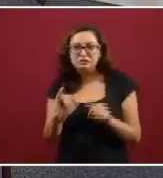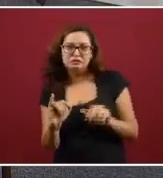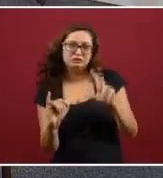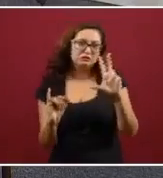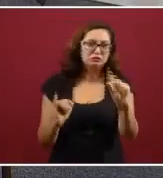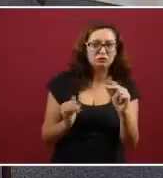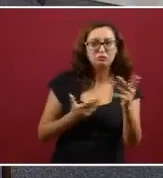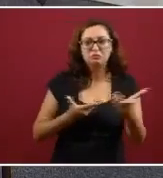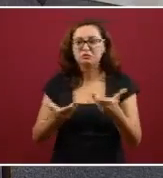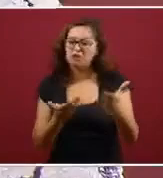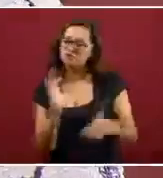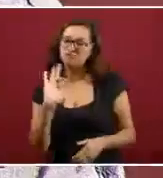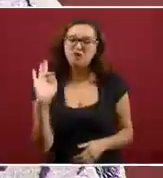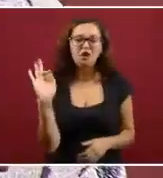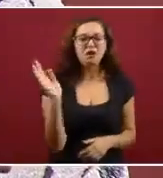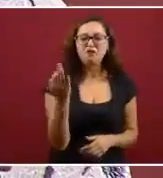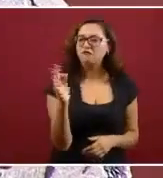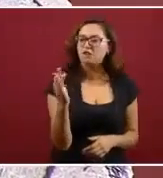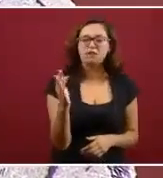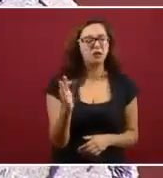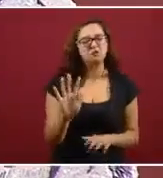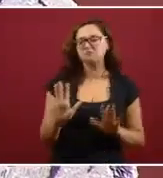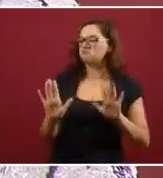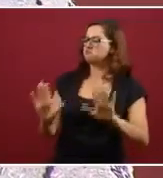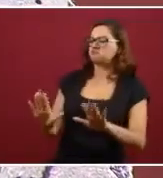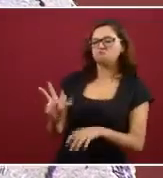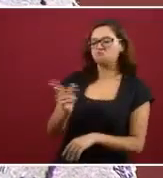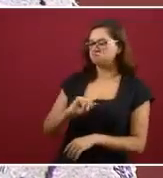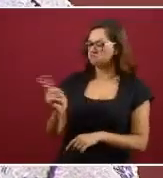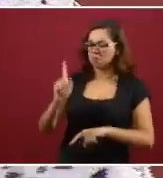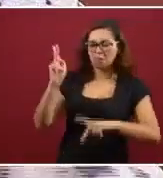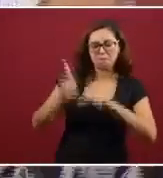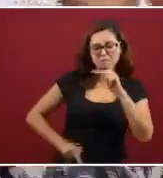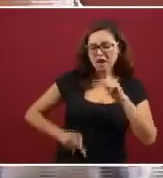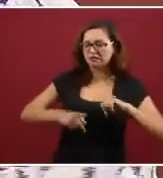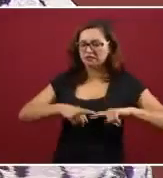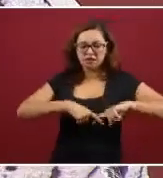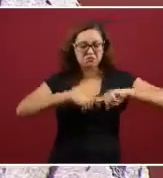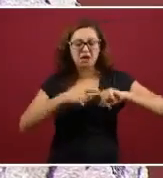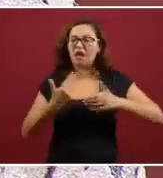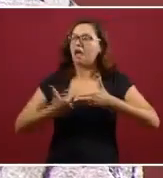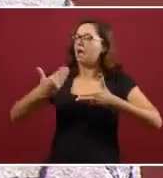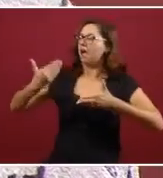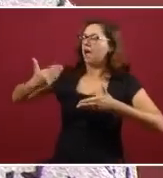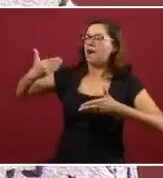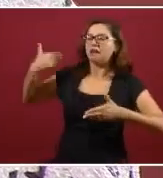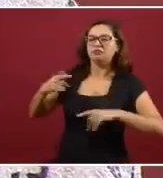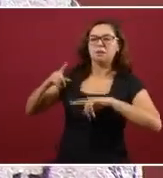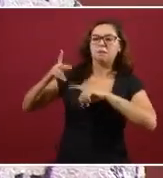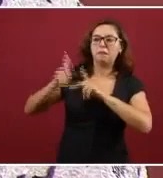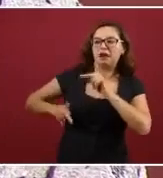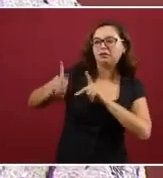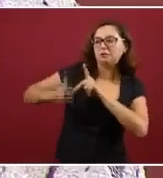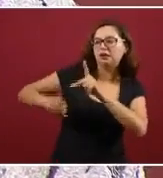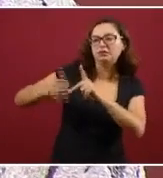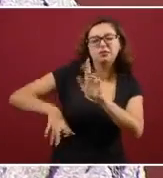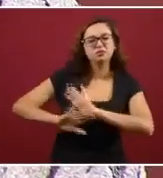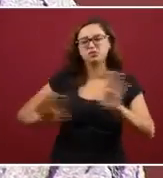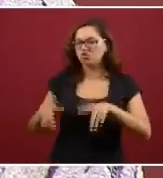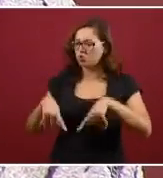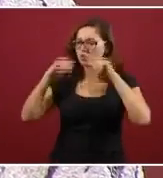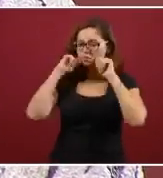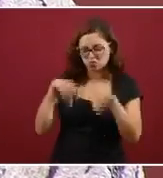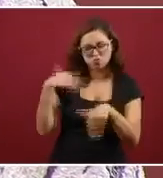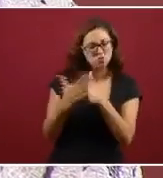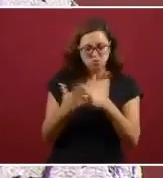de Comercio dice no, voy a continuar con la investigación, aquella suspendida en el 96, y en el